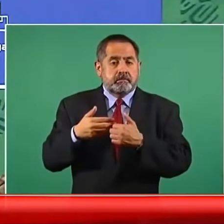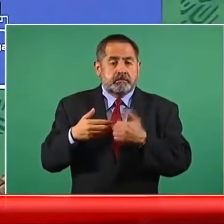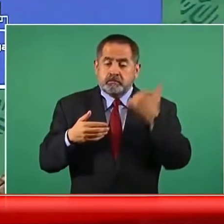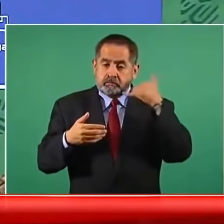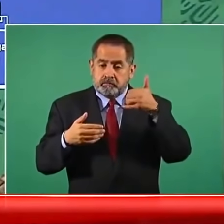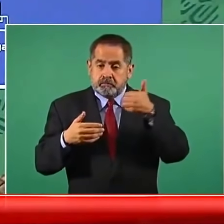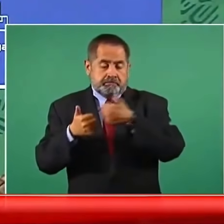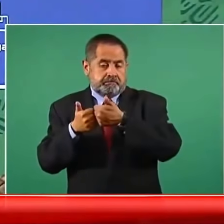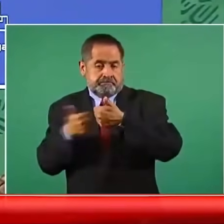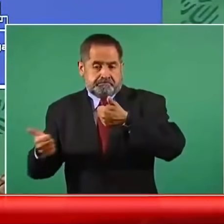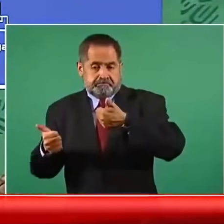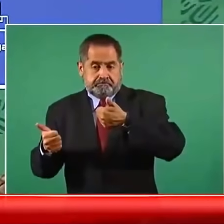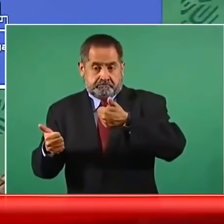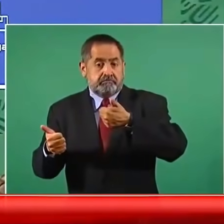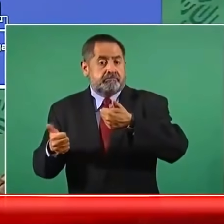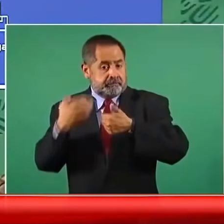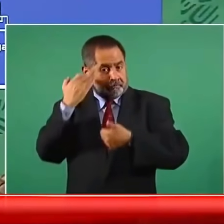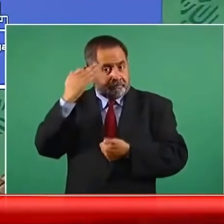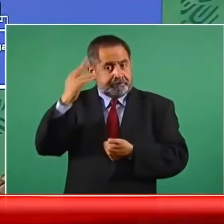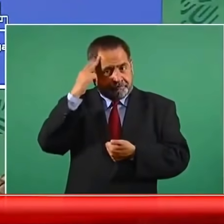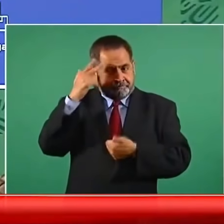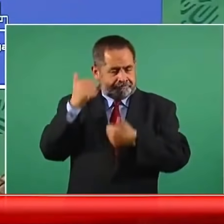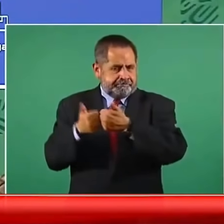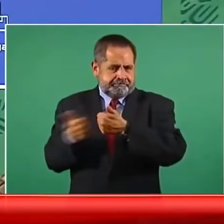con Porfirio Díaz